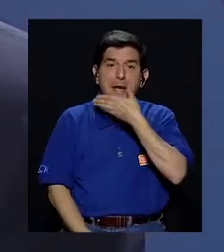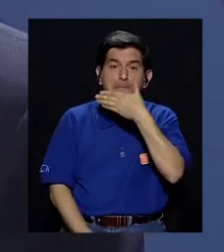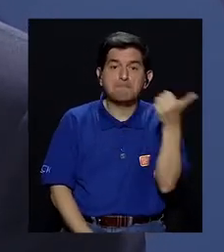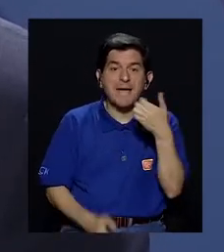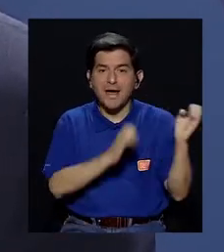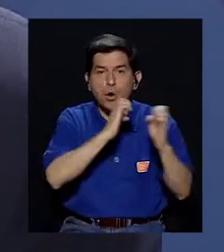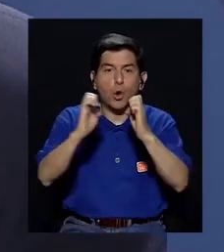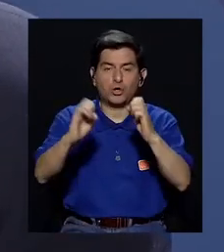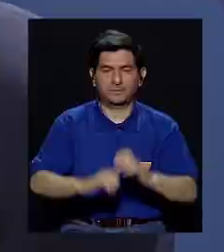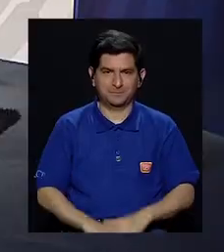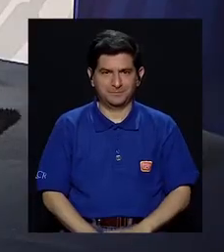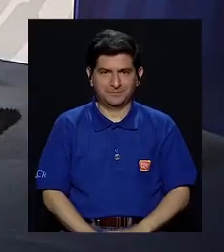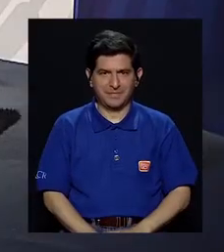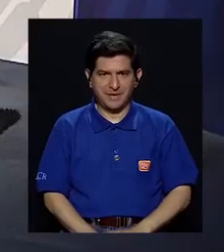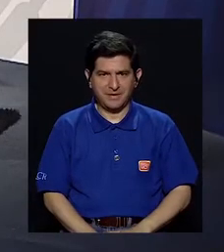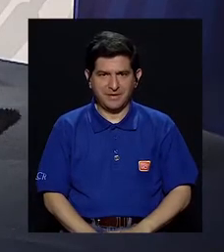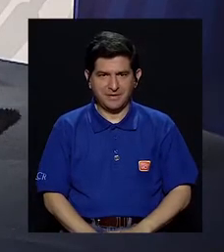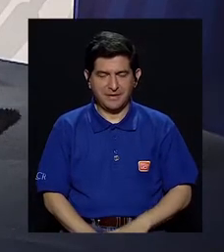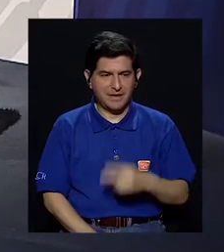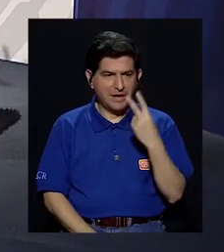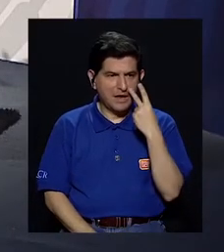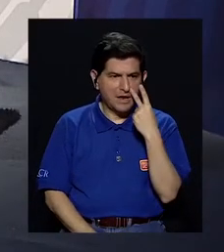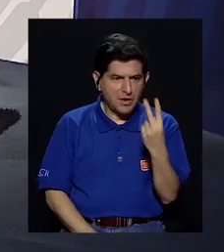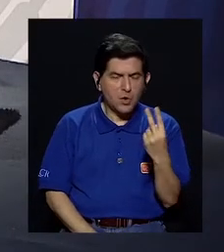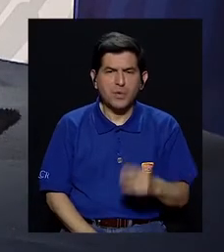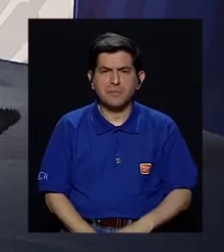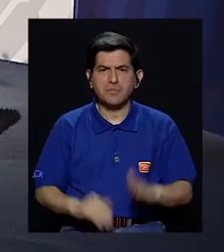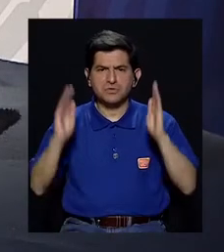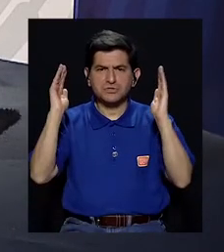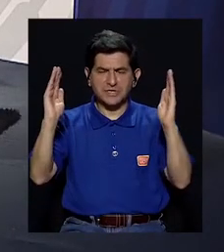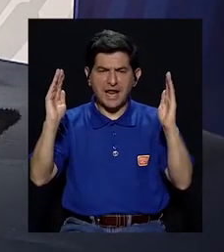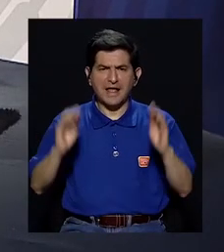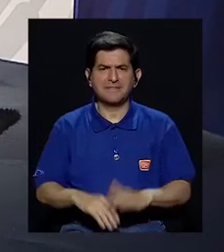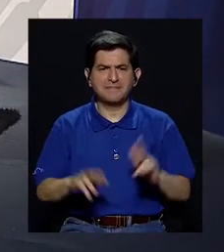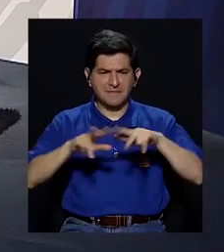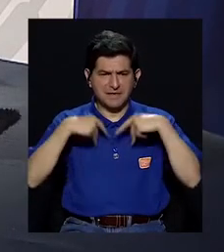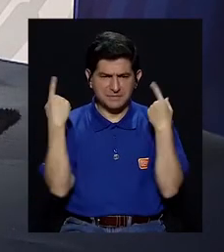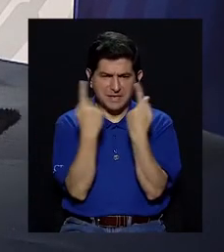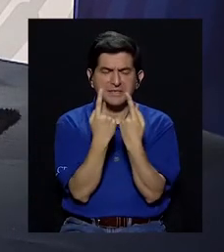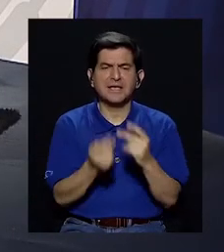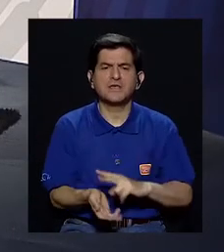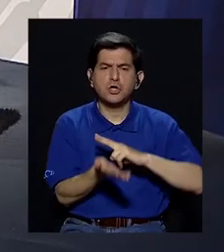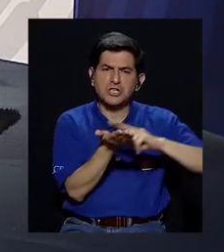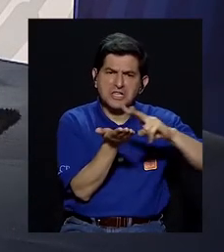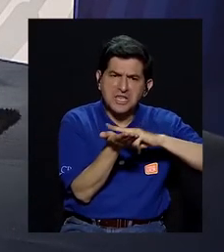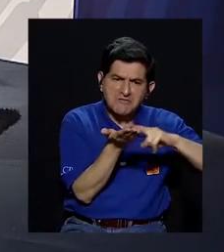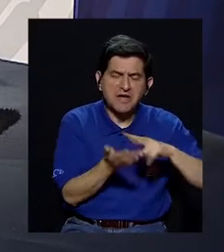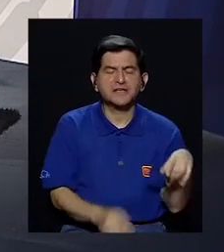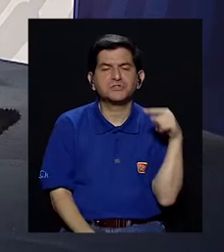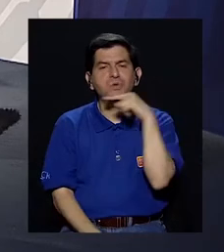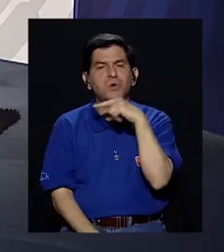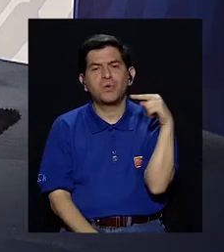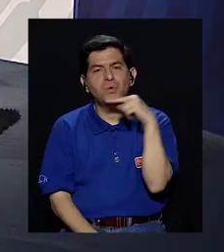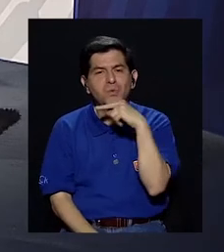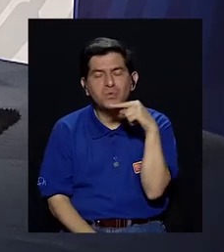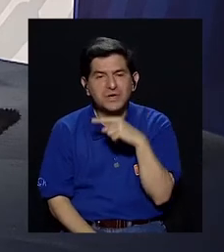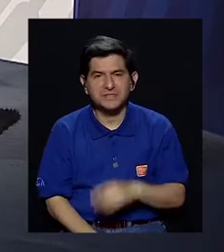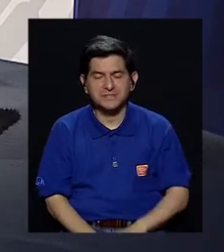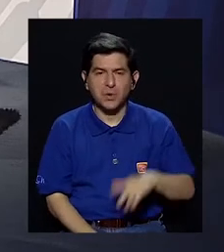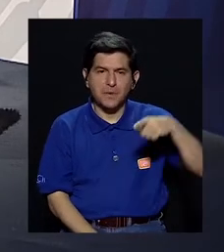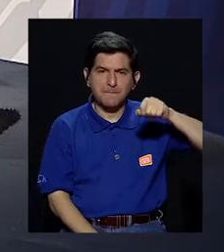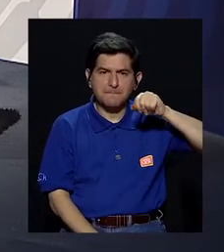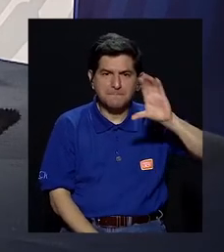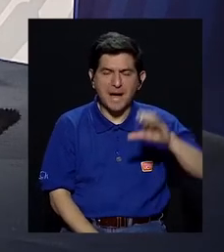estrategia nos vemos a los grandes partidos sean digamos liberación es telón ya sea cristiana